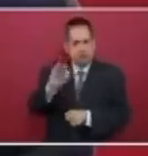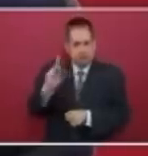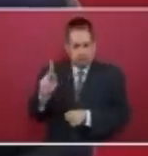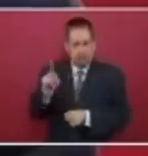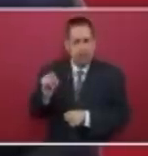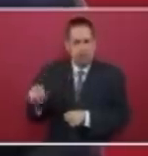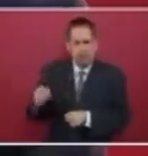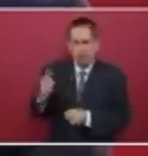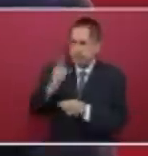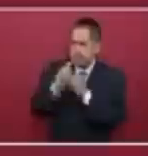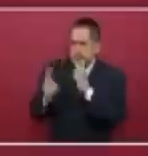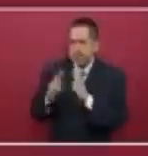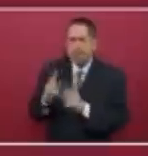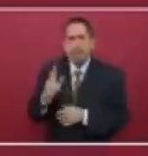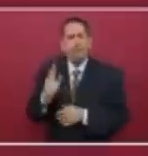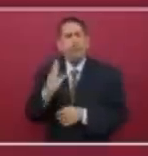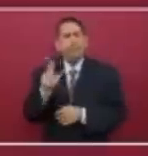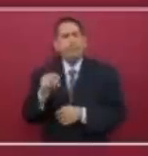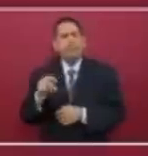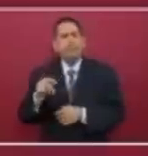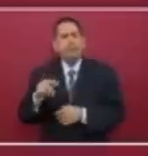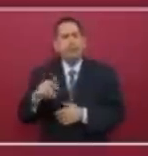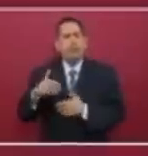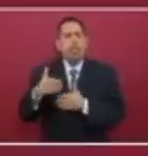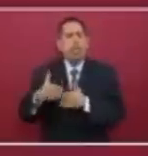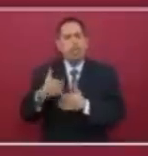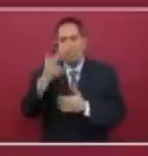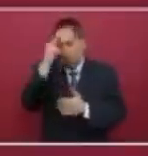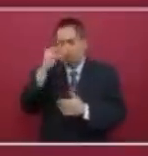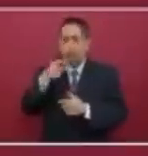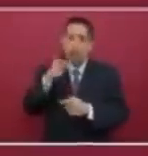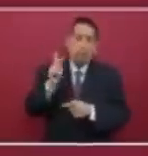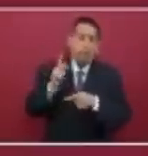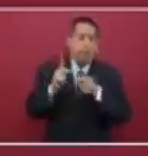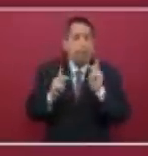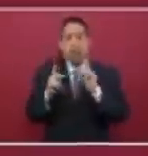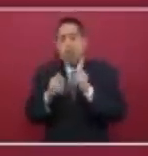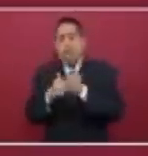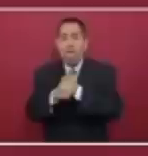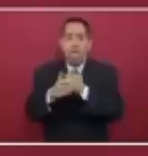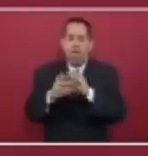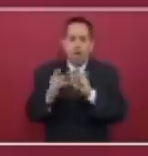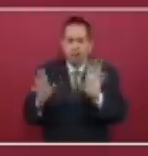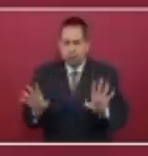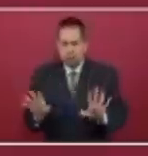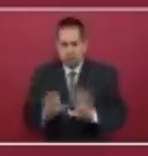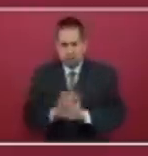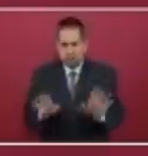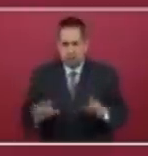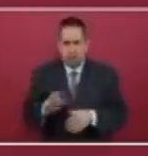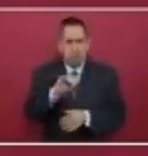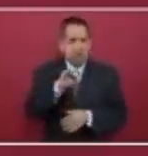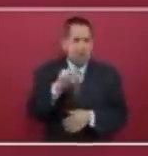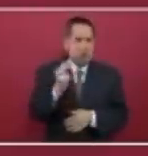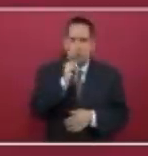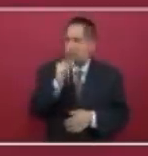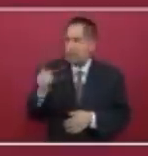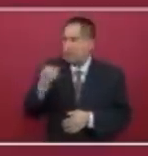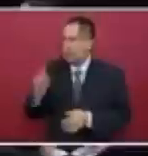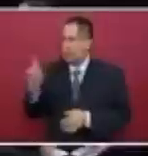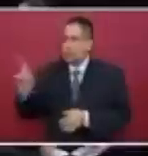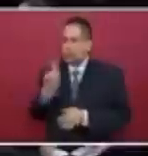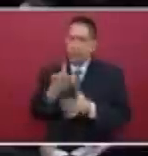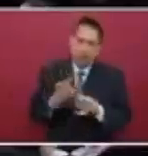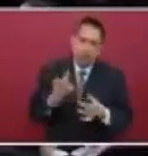para ya no dar motivo a malas interpretaciones que ya no tengan jesús cristal aquí